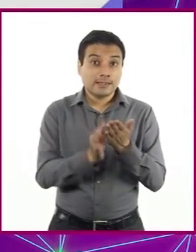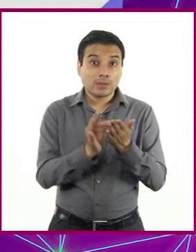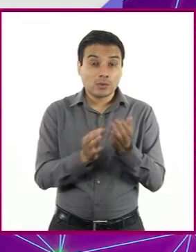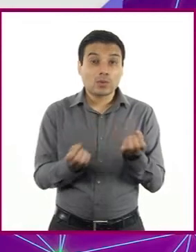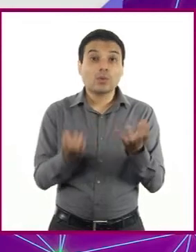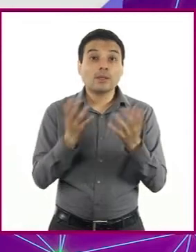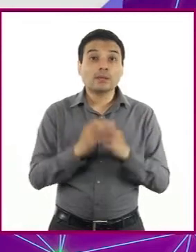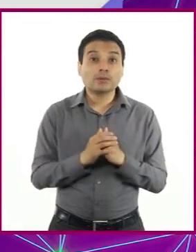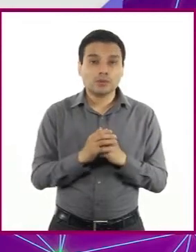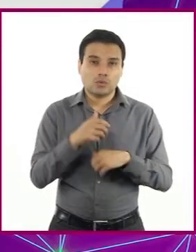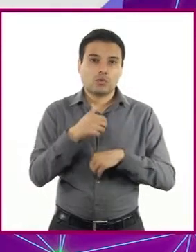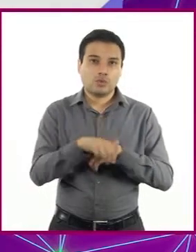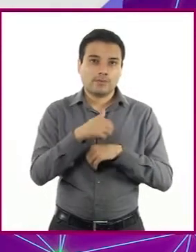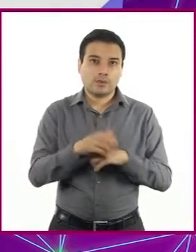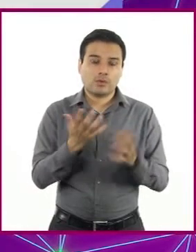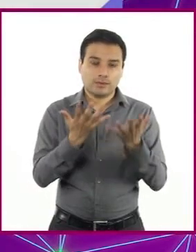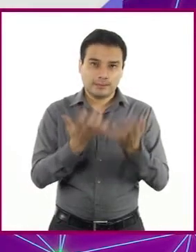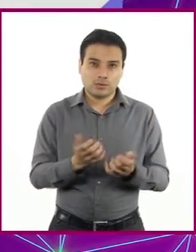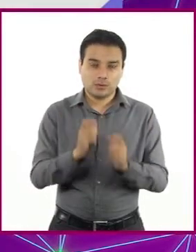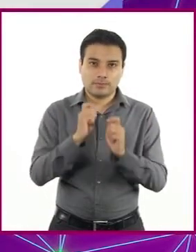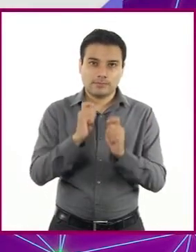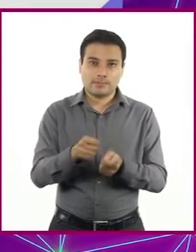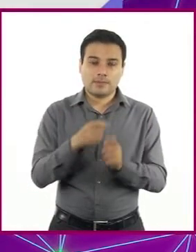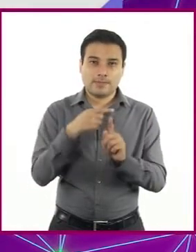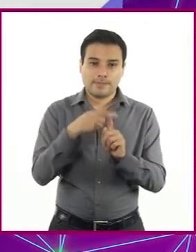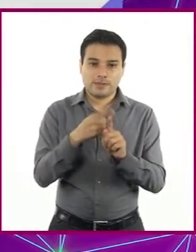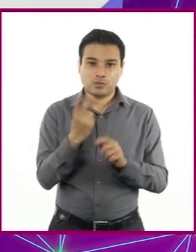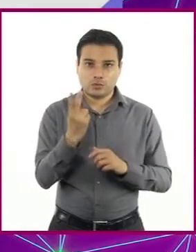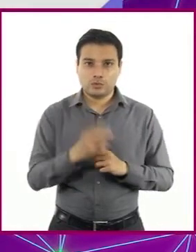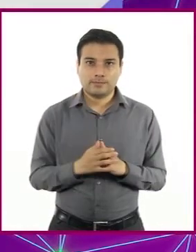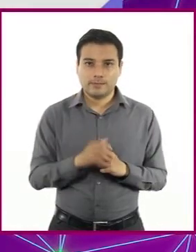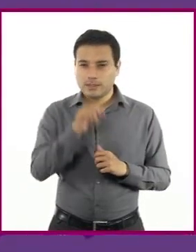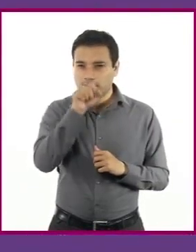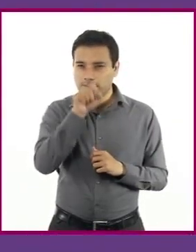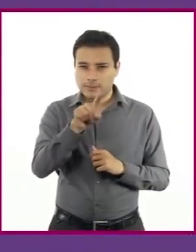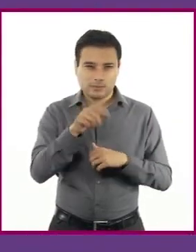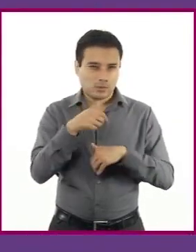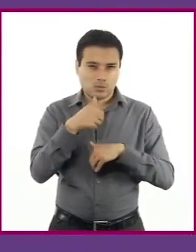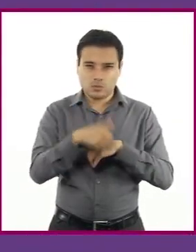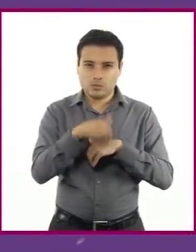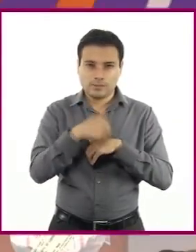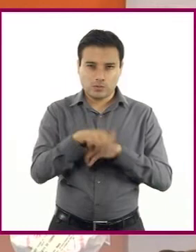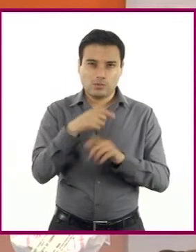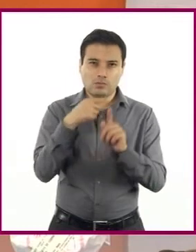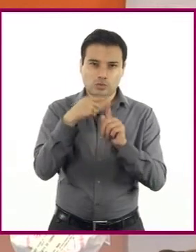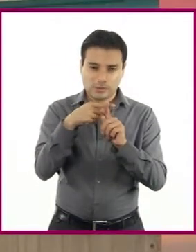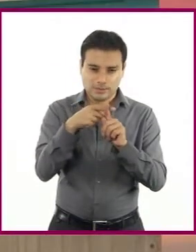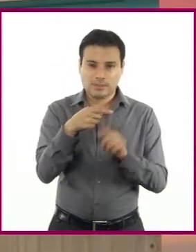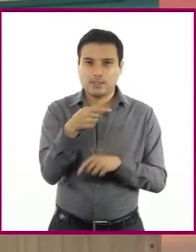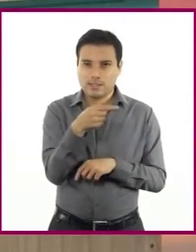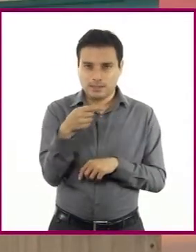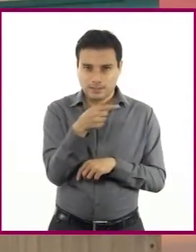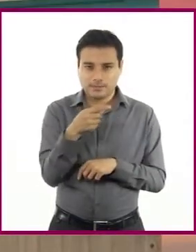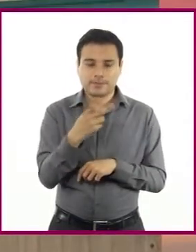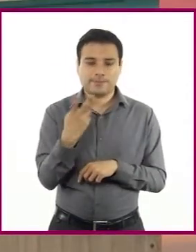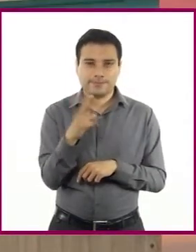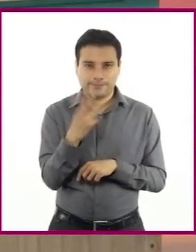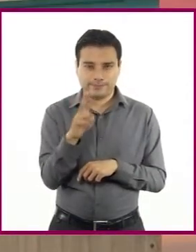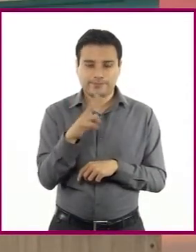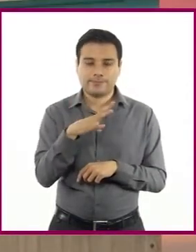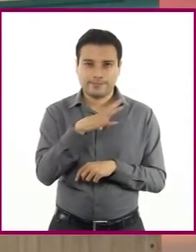número de oxidación de más 2 para tener el mismo número de cargas positivas que de negativas en el